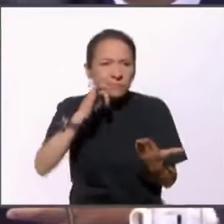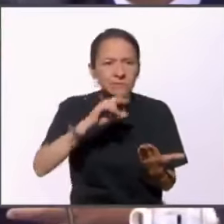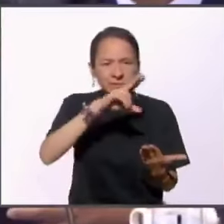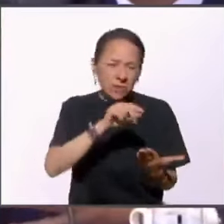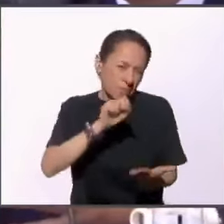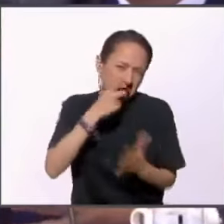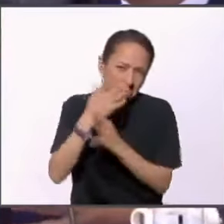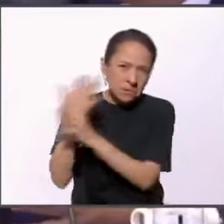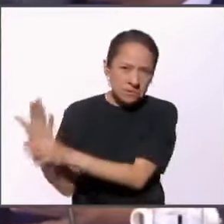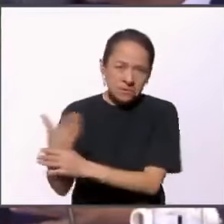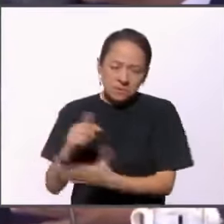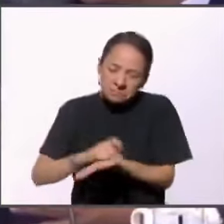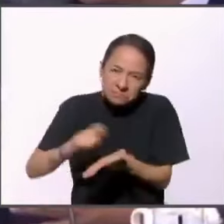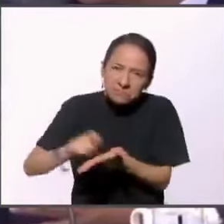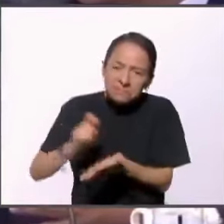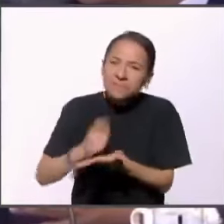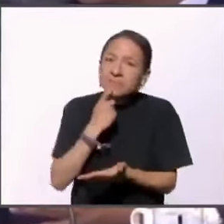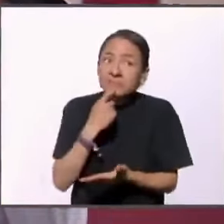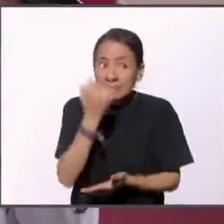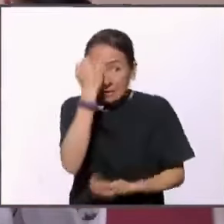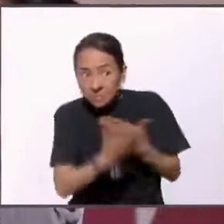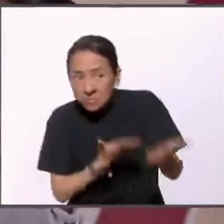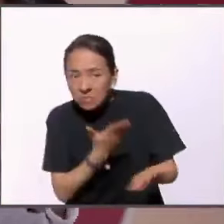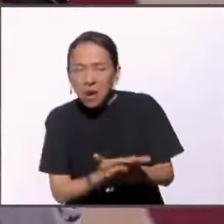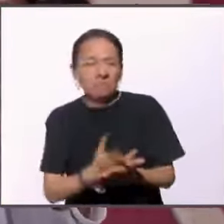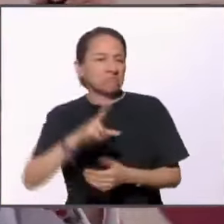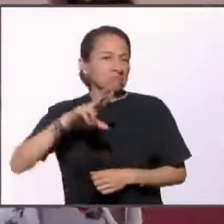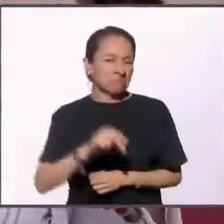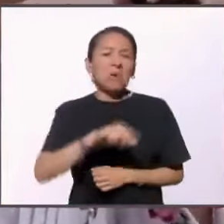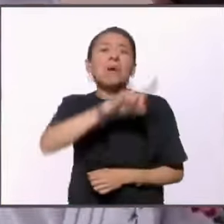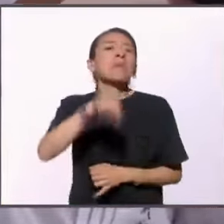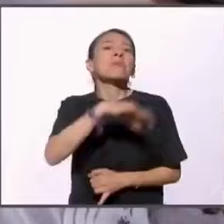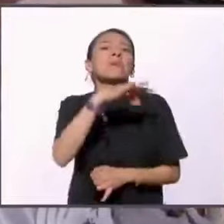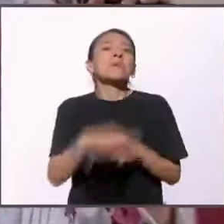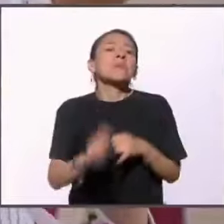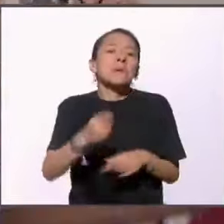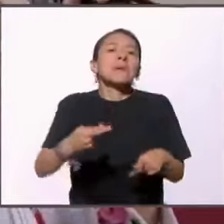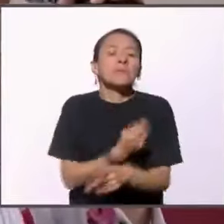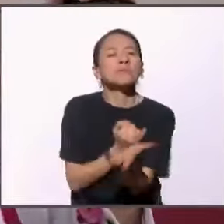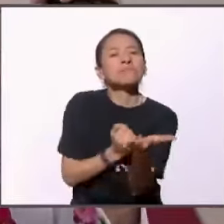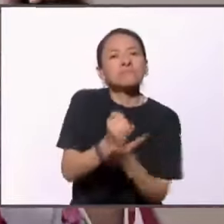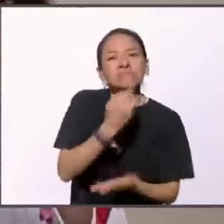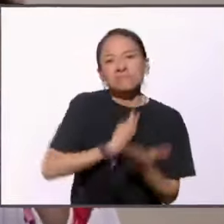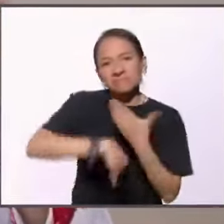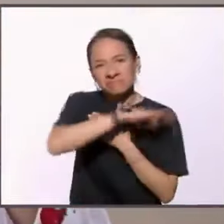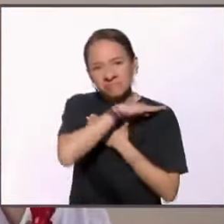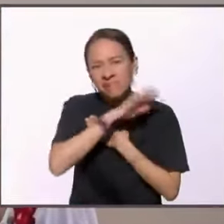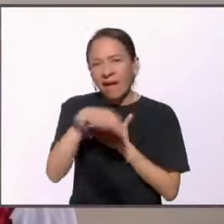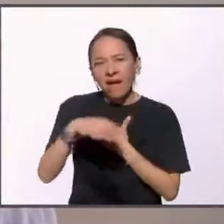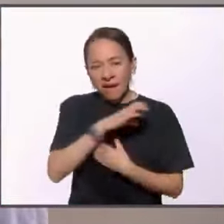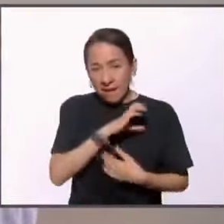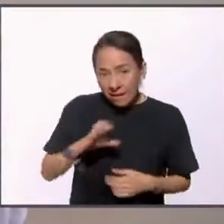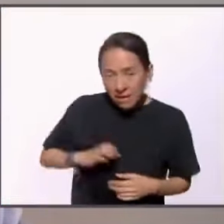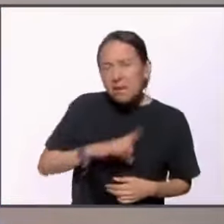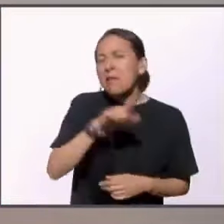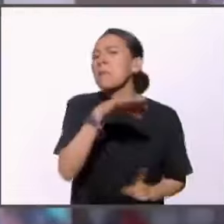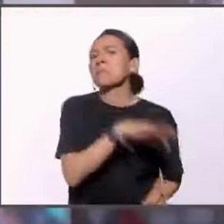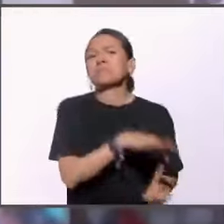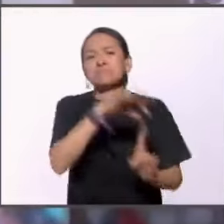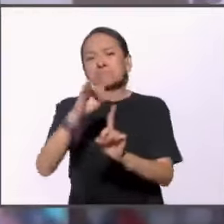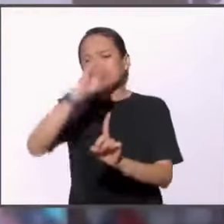La propuesta no resultó efecto y finalmente Sheinbaum Pardo logró la candidatura por Morena y fue electa jefa de gobierno de la Ciudad de